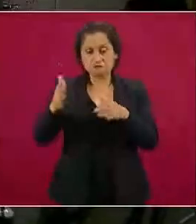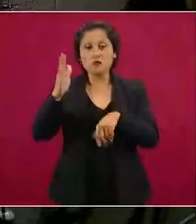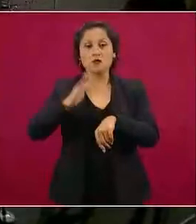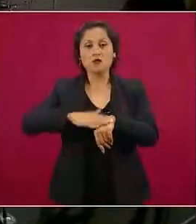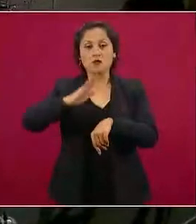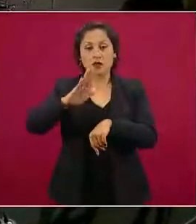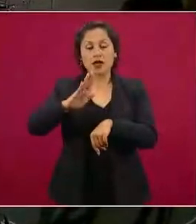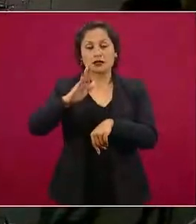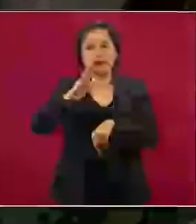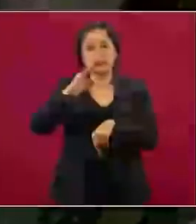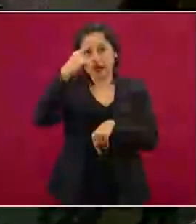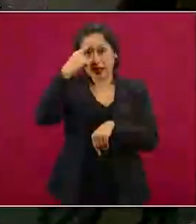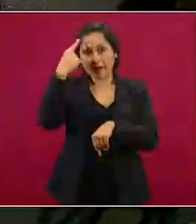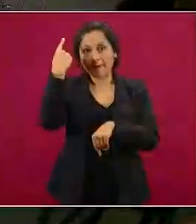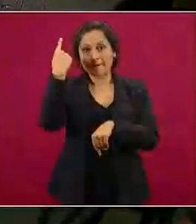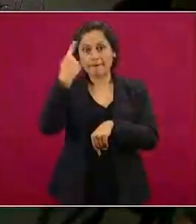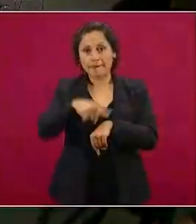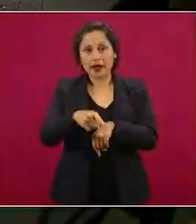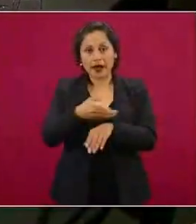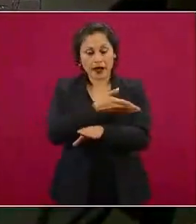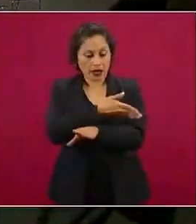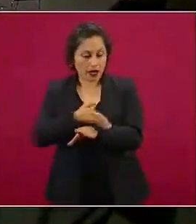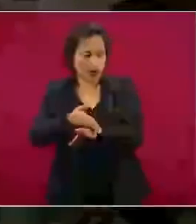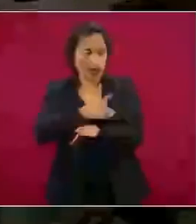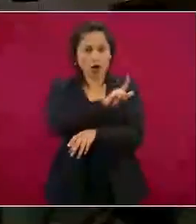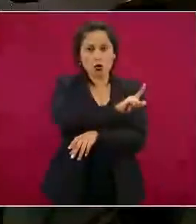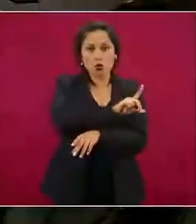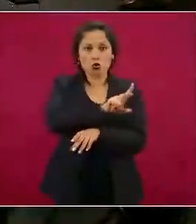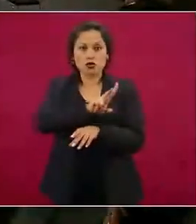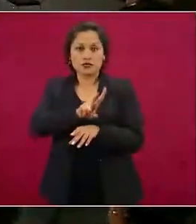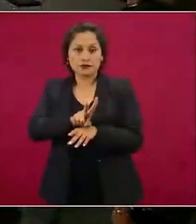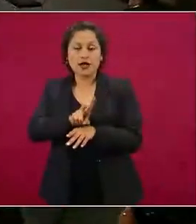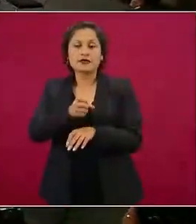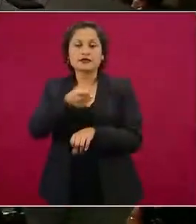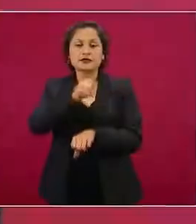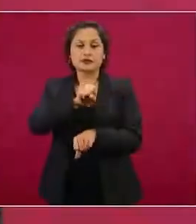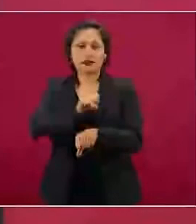de una evaluación semanal sobre la pandemia,